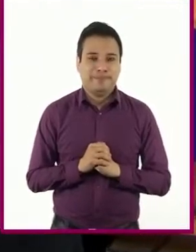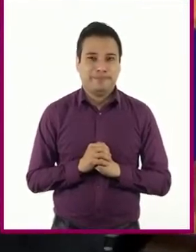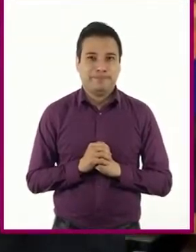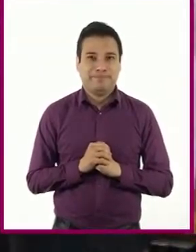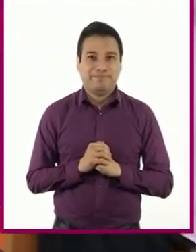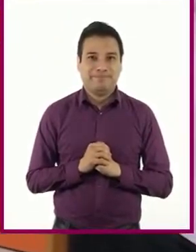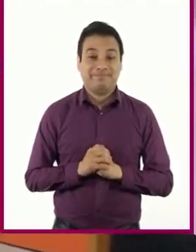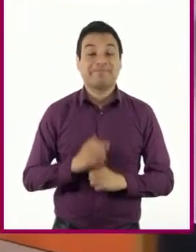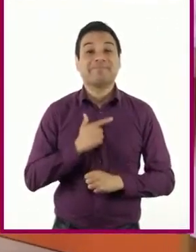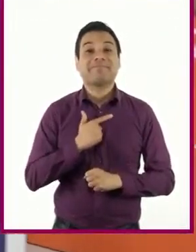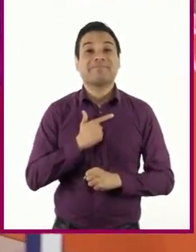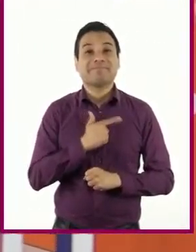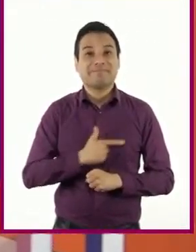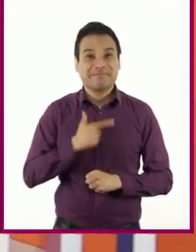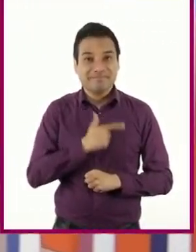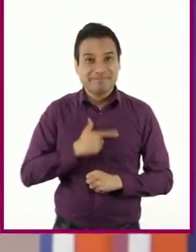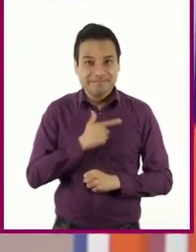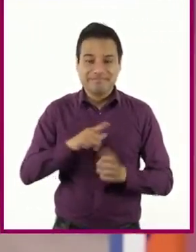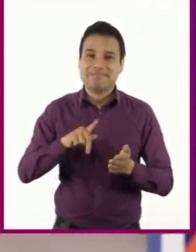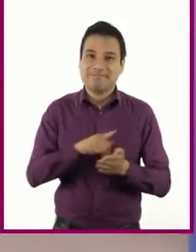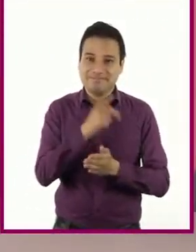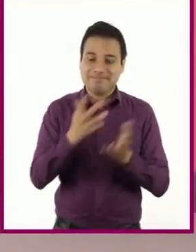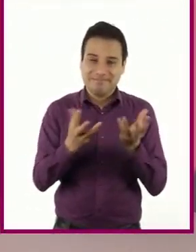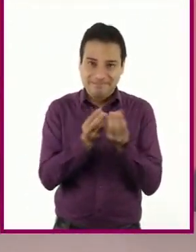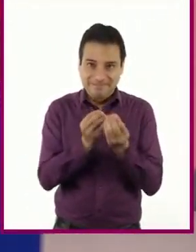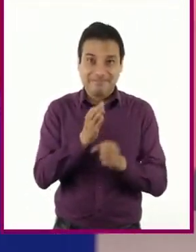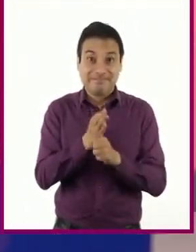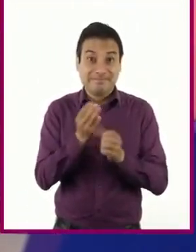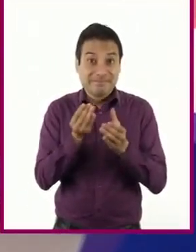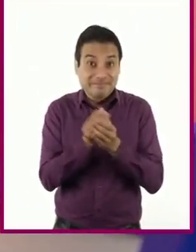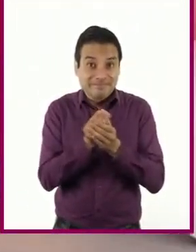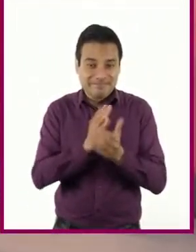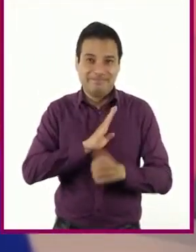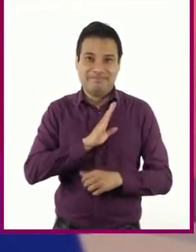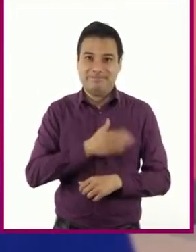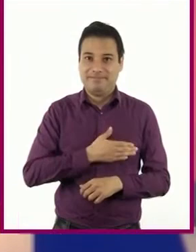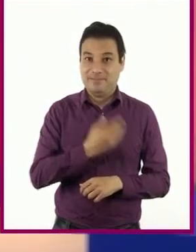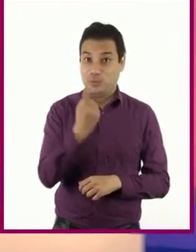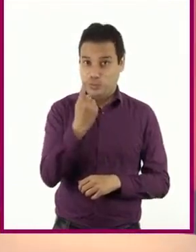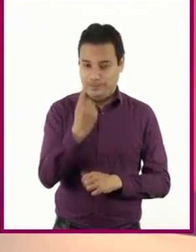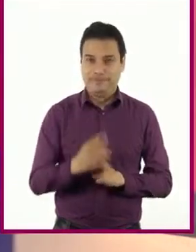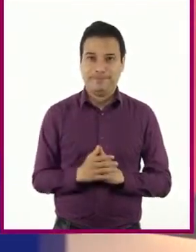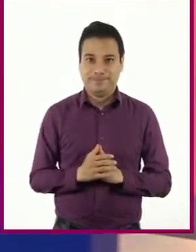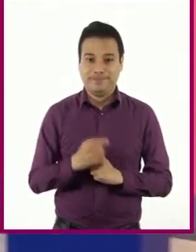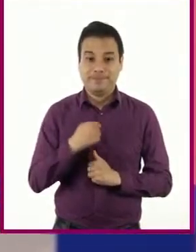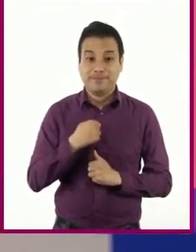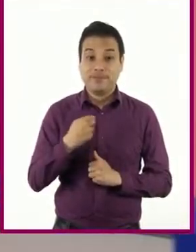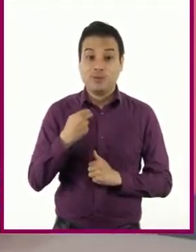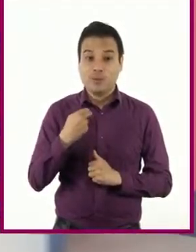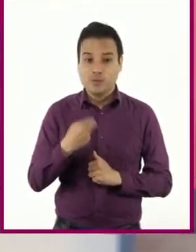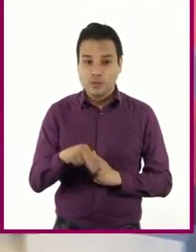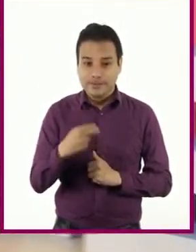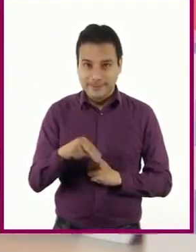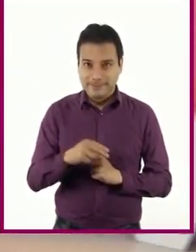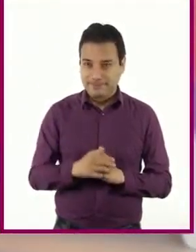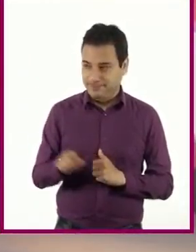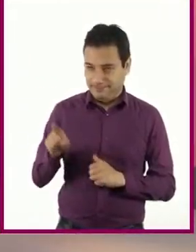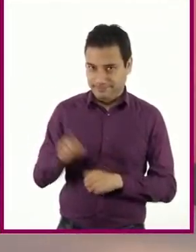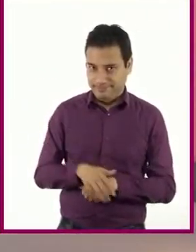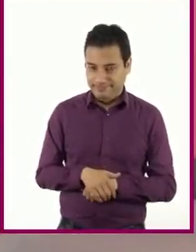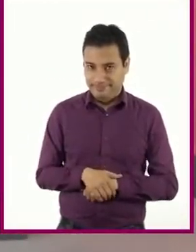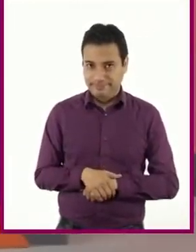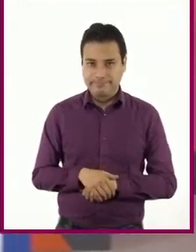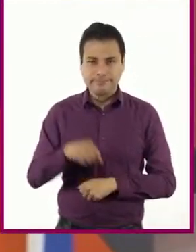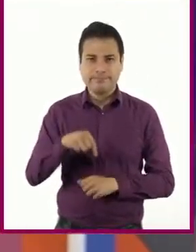Es un placer estar nuevamente con ustedes en esta sesión de lengua materna. 1. Soy la maestra Irene Mendoza Montoya. Nuestra sesión lleva